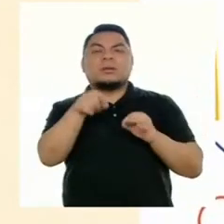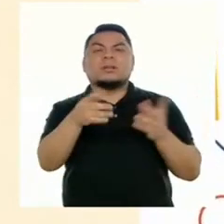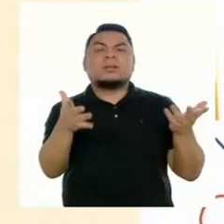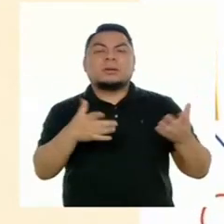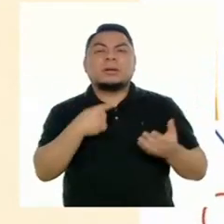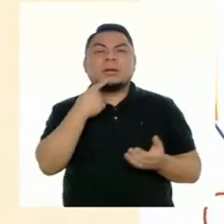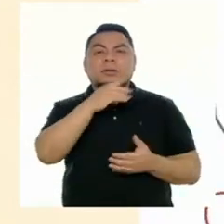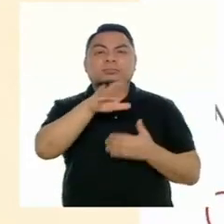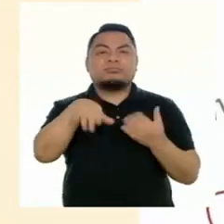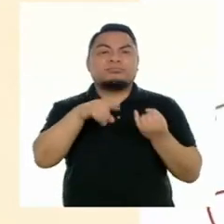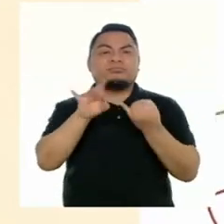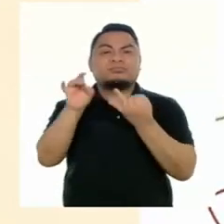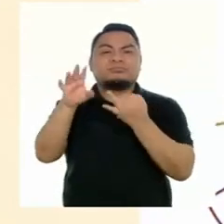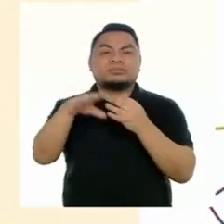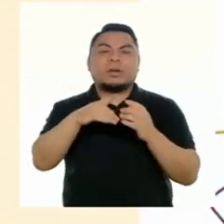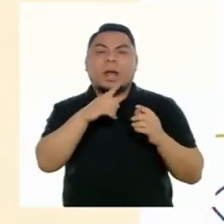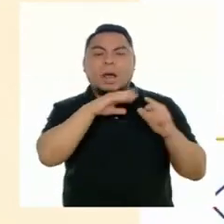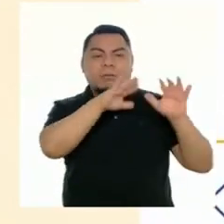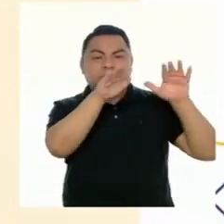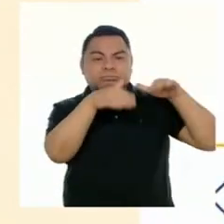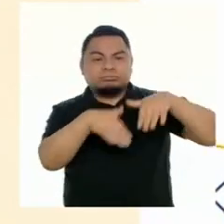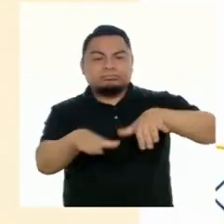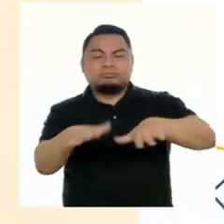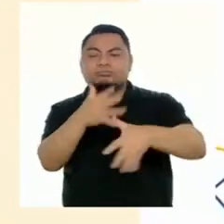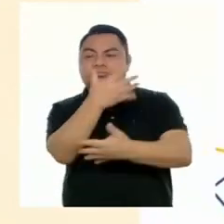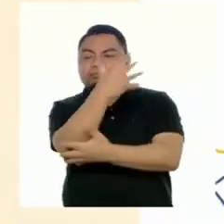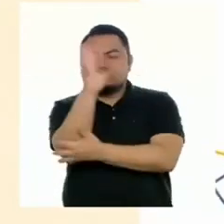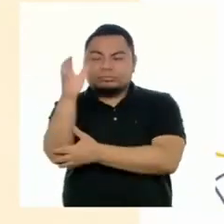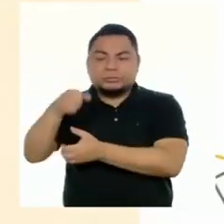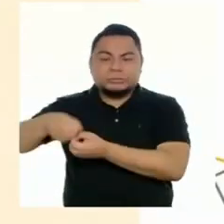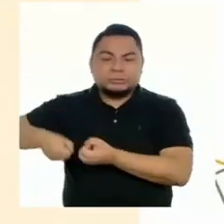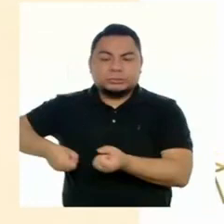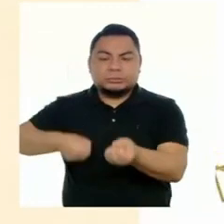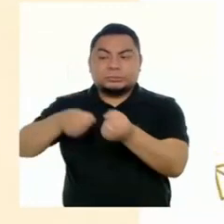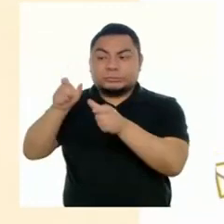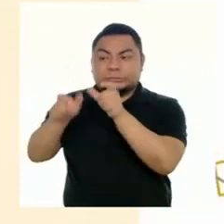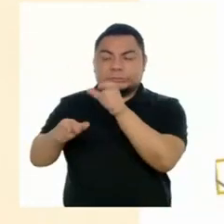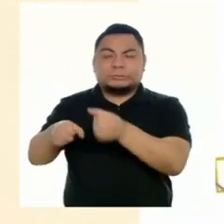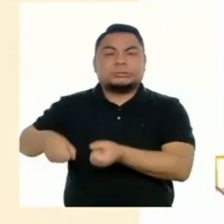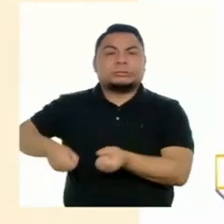la agrobiodiversidad, porque miles de agricultores son